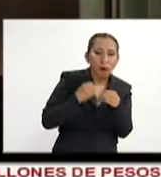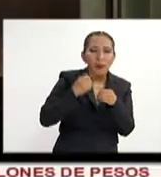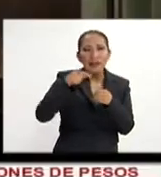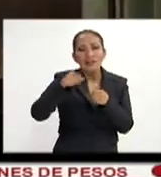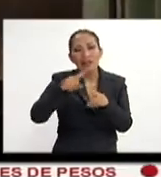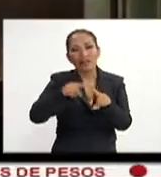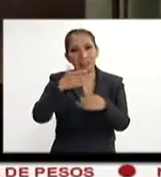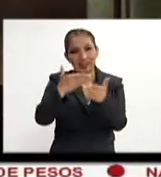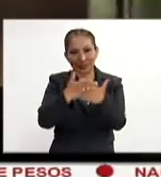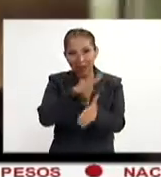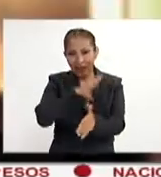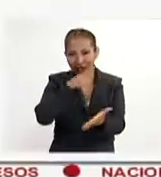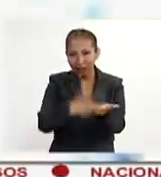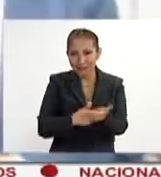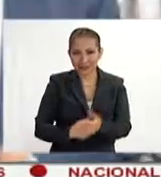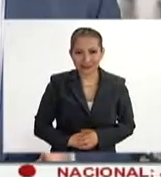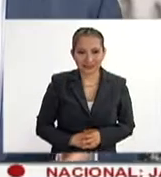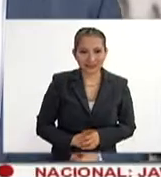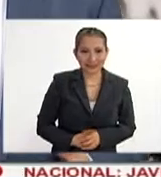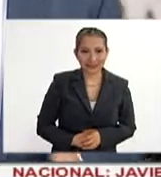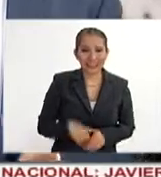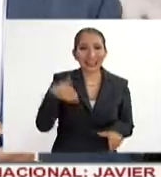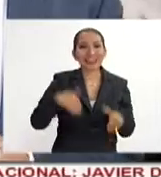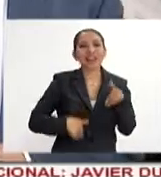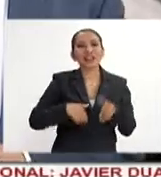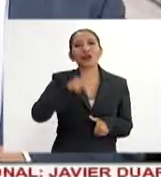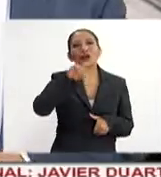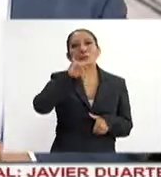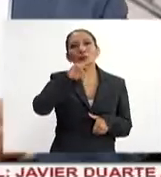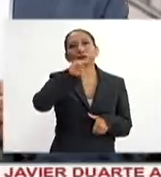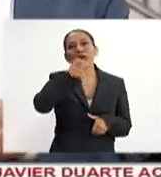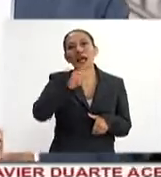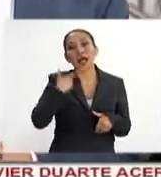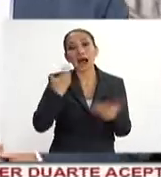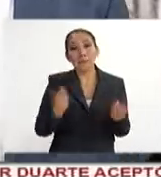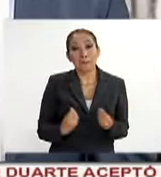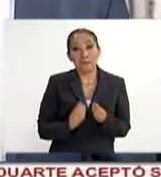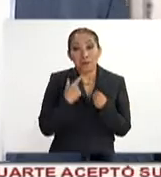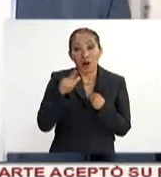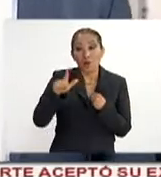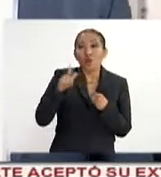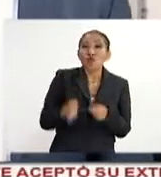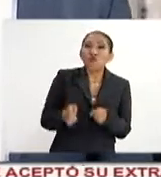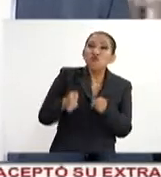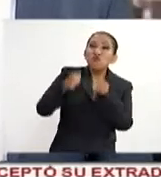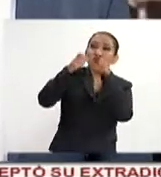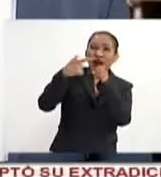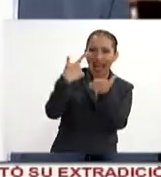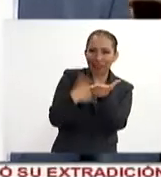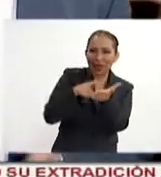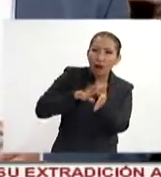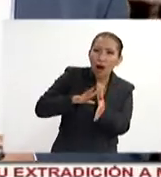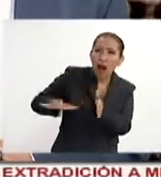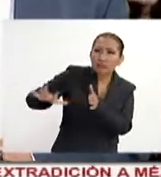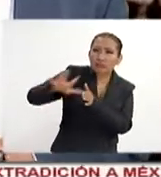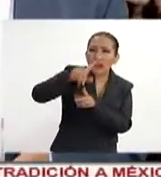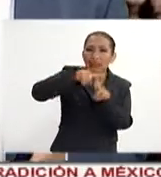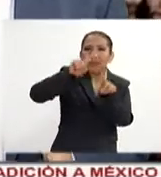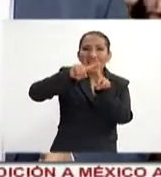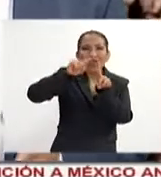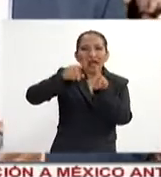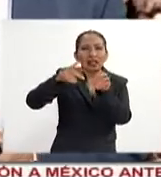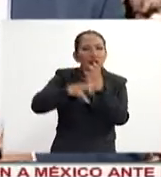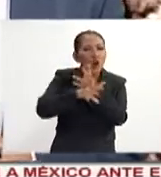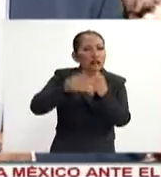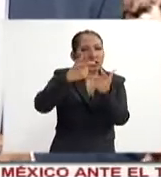otros servicios que ofrece. El Teatro de la República sobrevive hoy como un monumento que en su interior alberga algunos de los